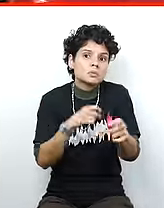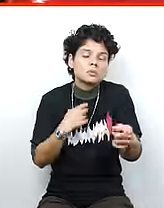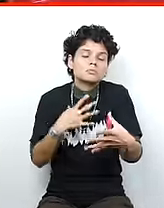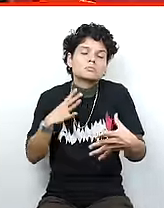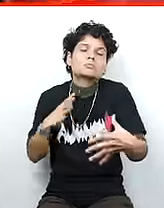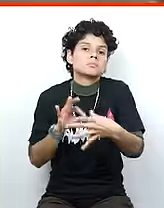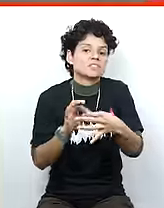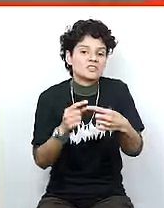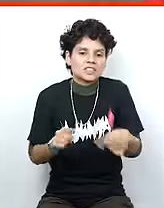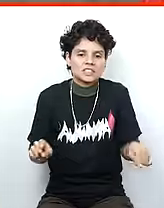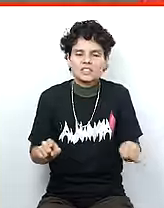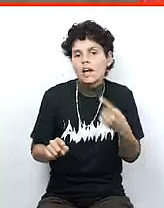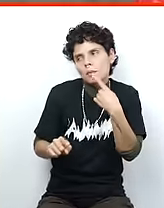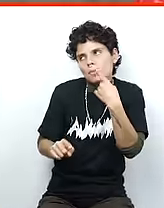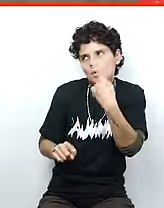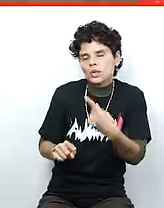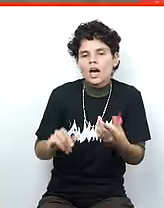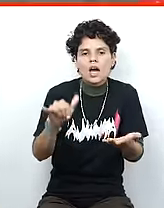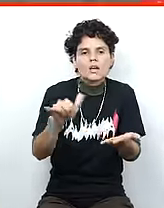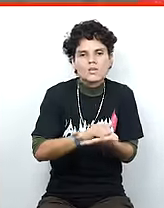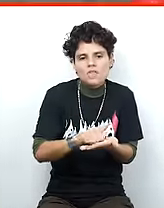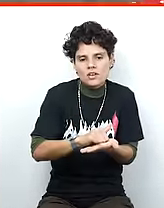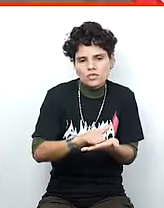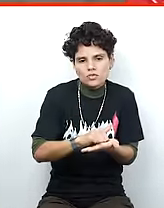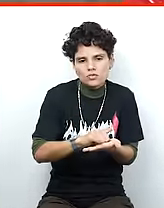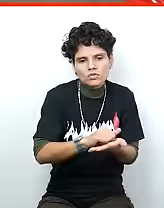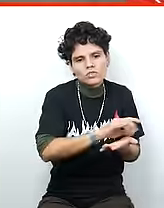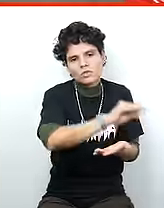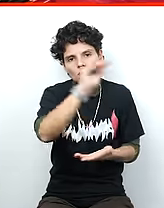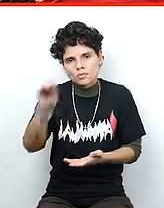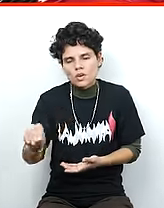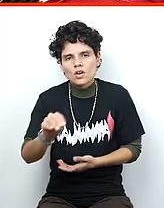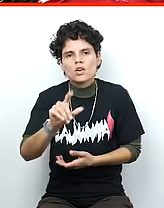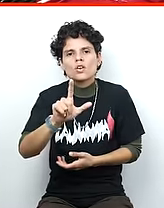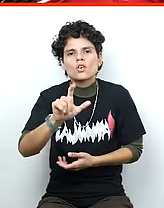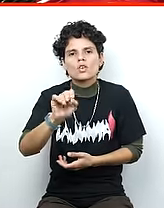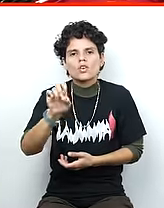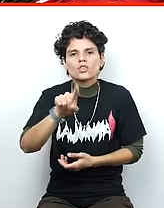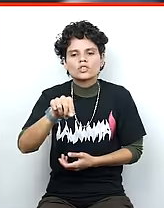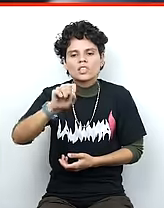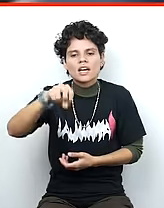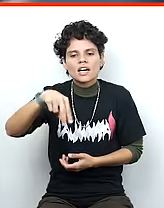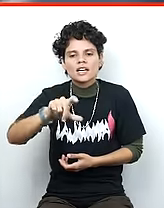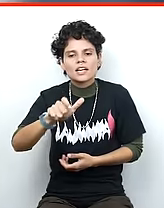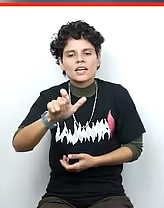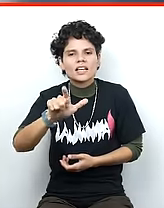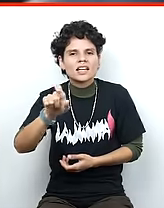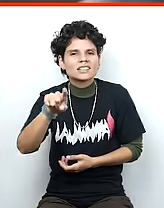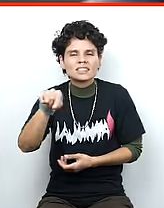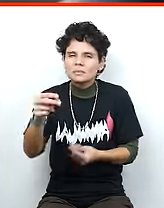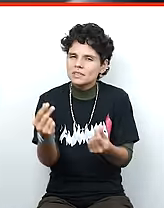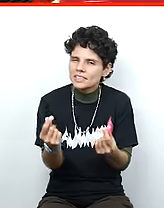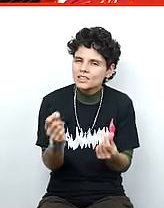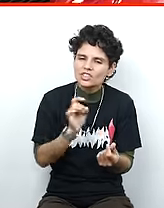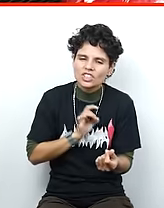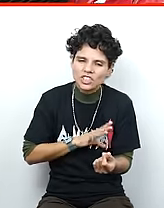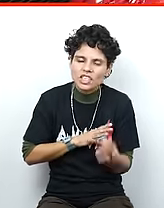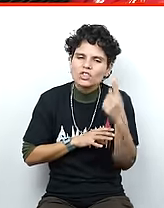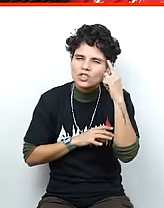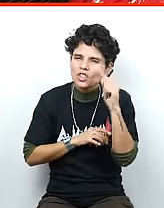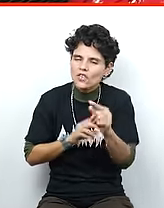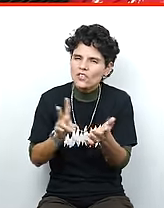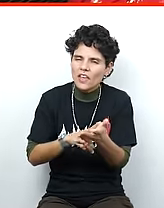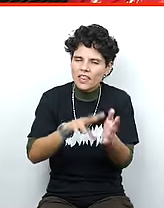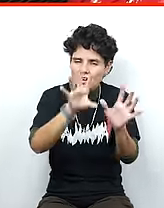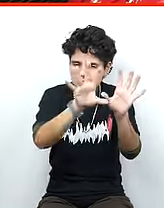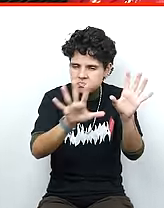Oye, y en Estados Unidos, después te vas a Nueva York y Los Ángeles, igual Los Ángeles es más gringo, ¿no? No, Los Ángeles se parece más a Chile. Es el único estado